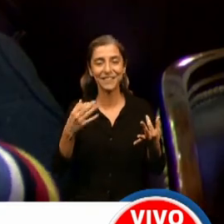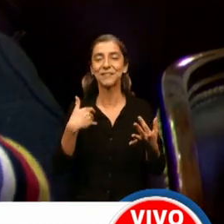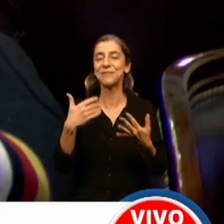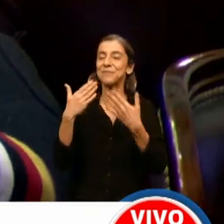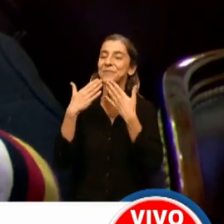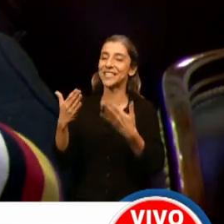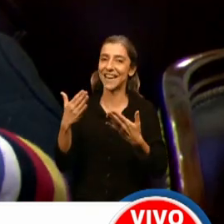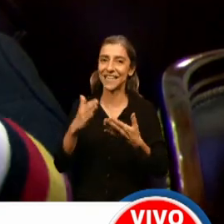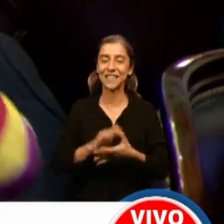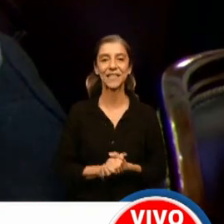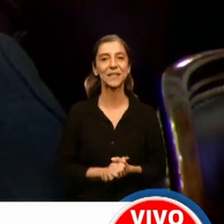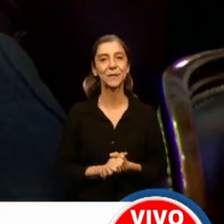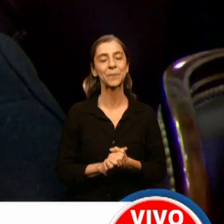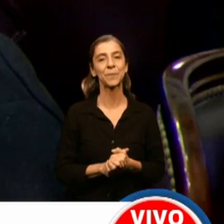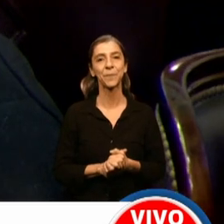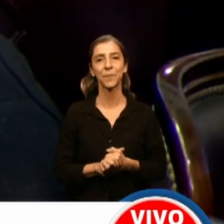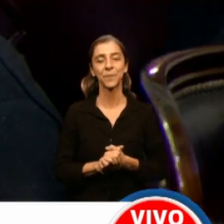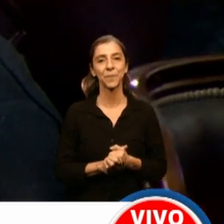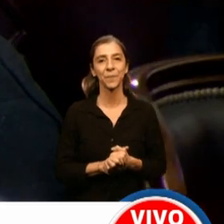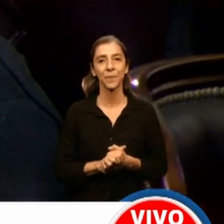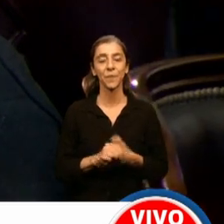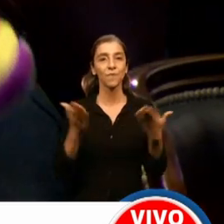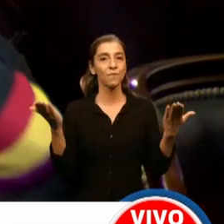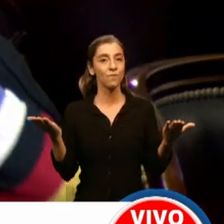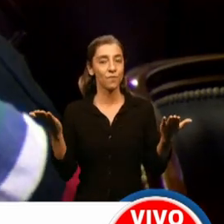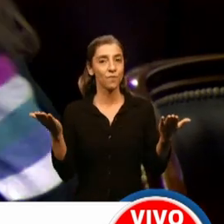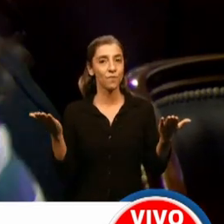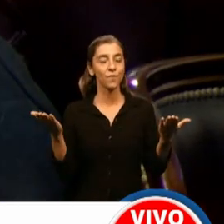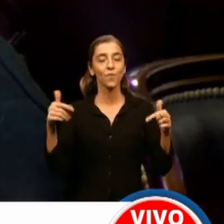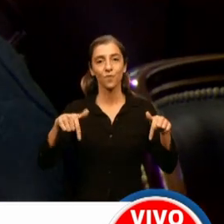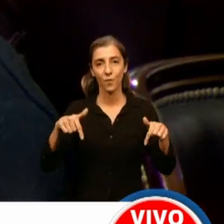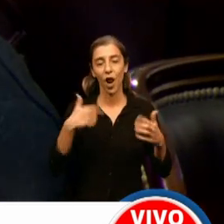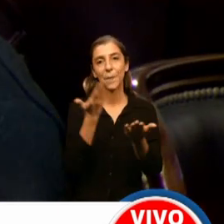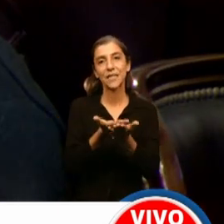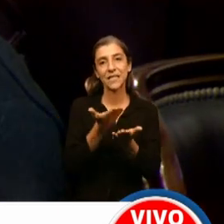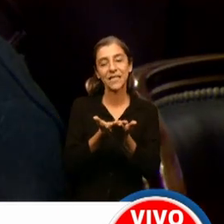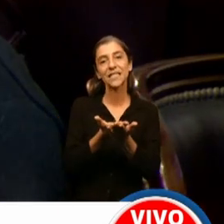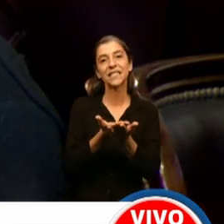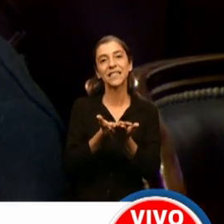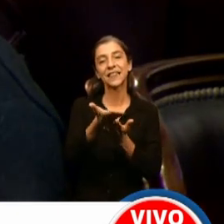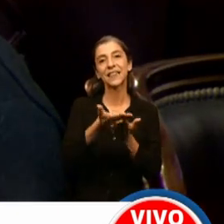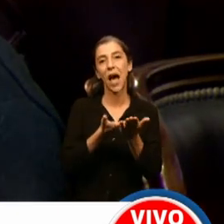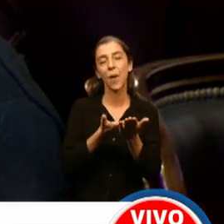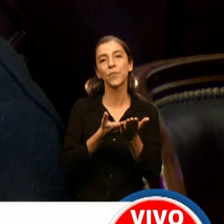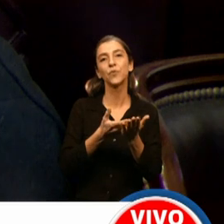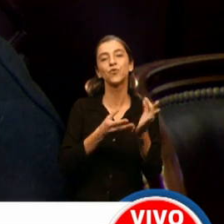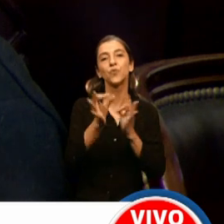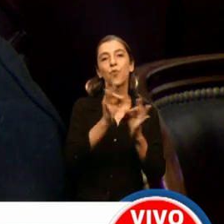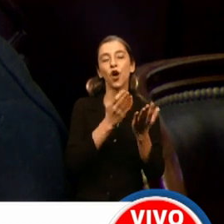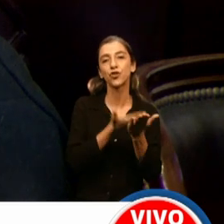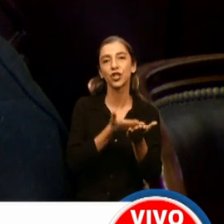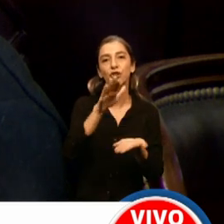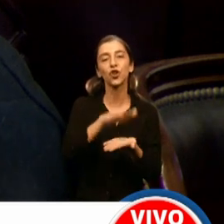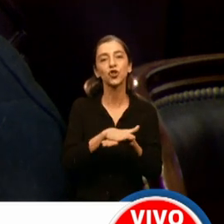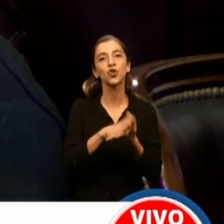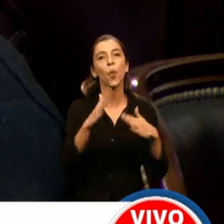gracias bueno vamos a presentar ahora el proyecto de paridad y equidad en medios